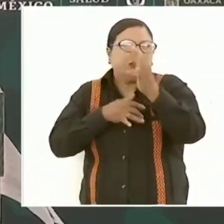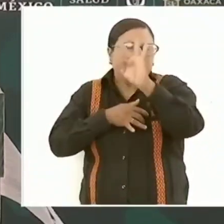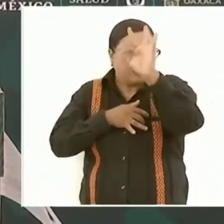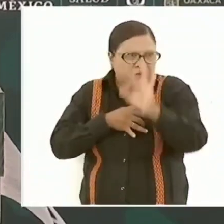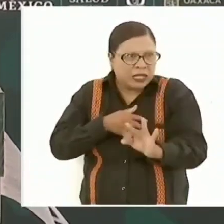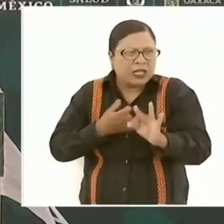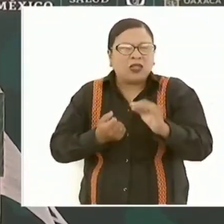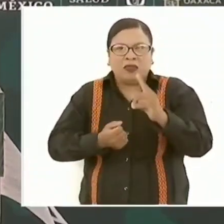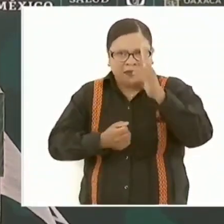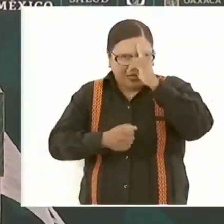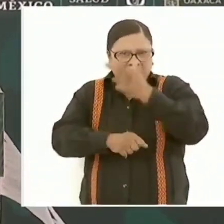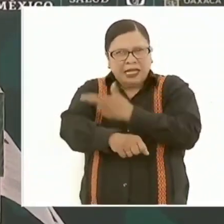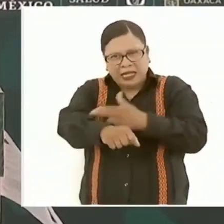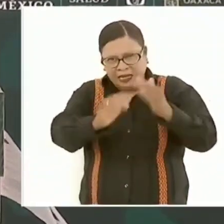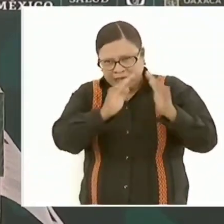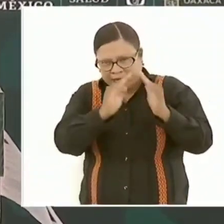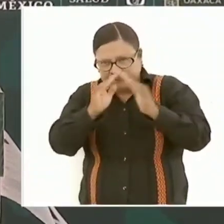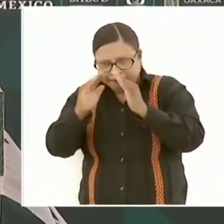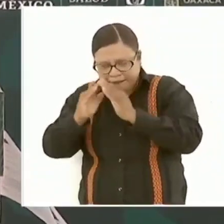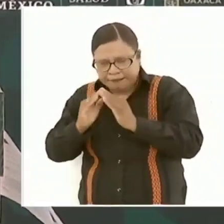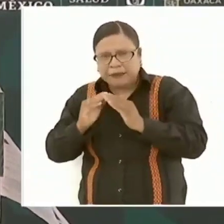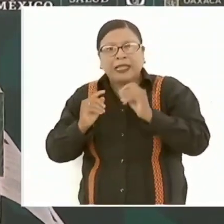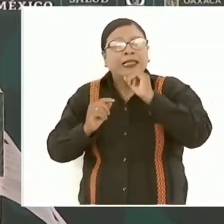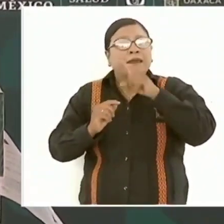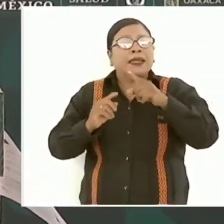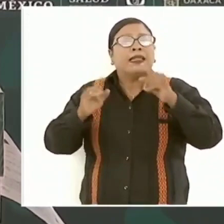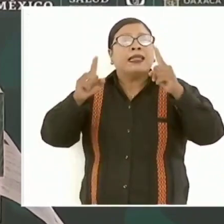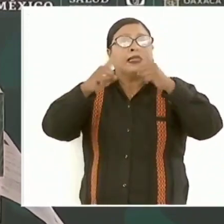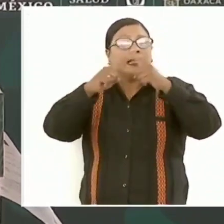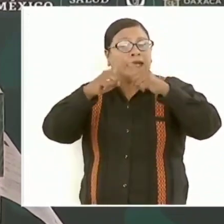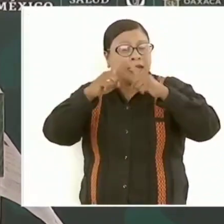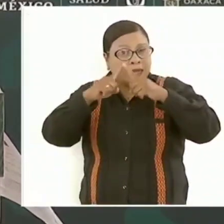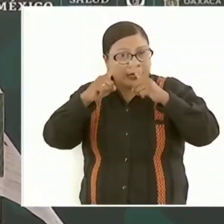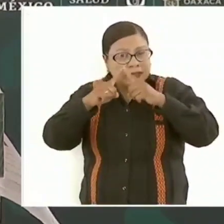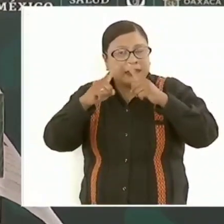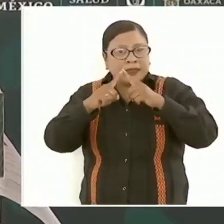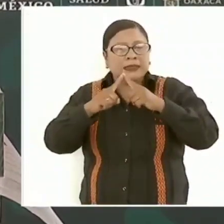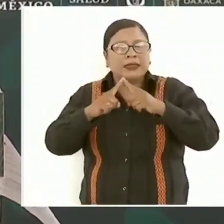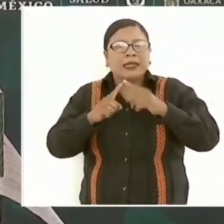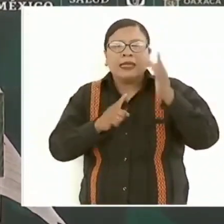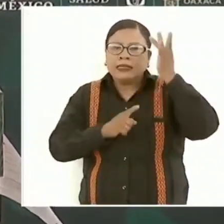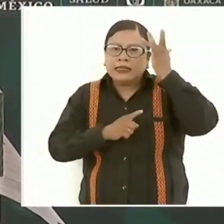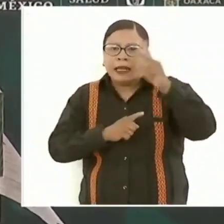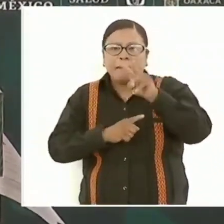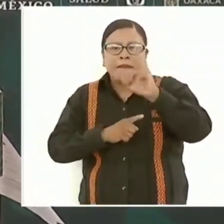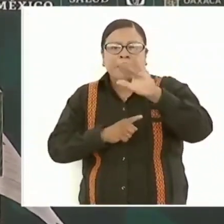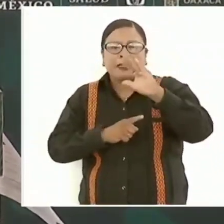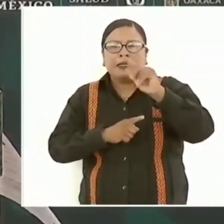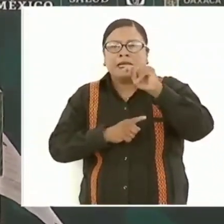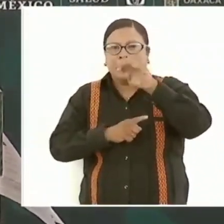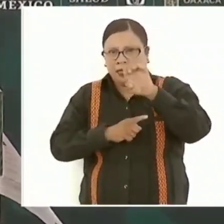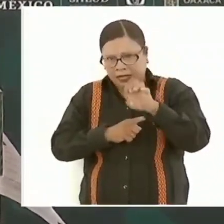la reconstrucción de la iglesia, del templo de San Vicente,